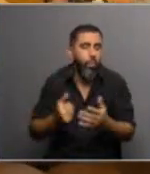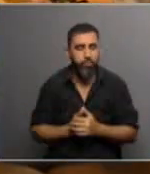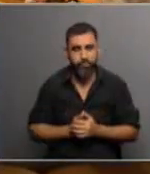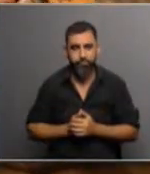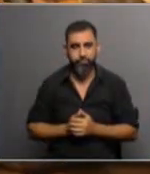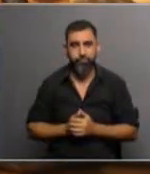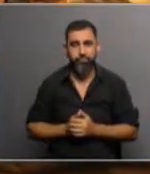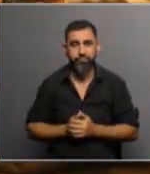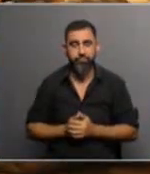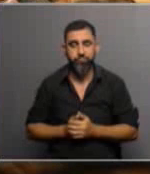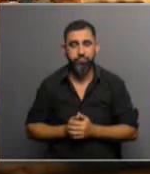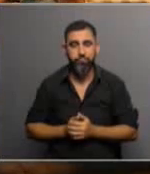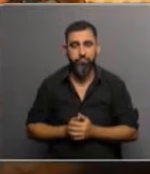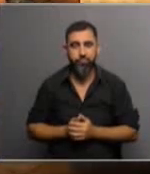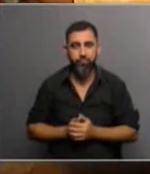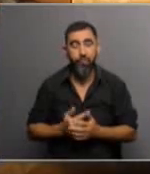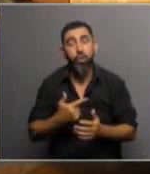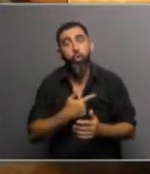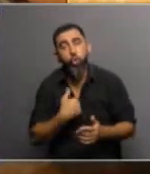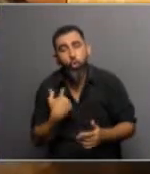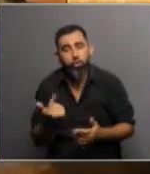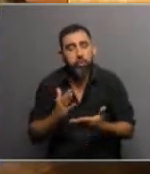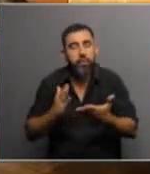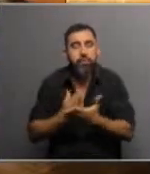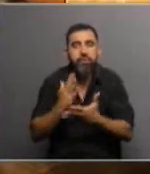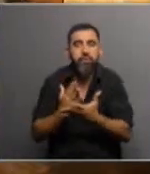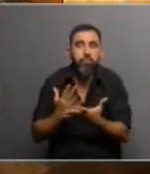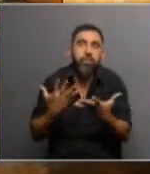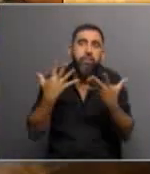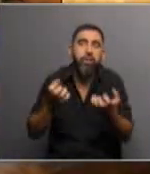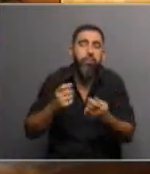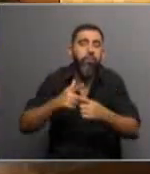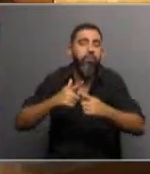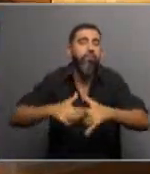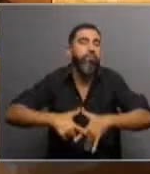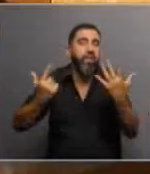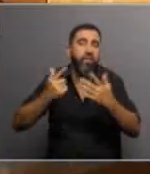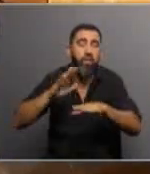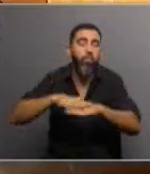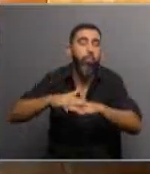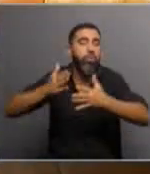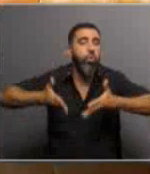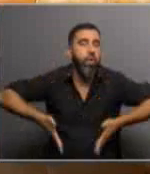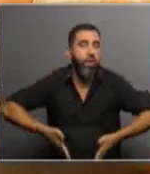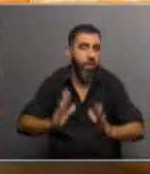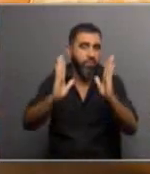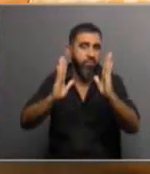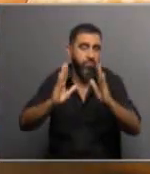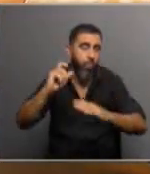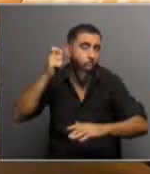la verdad que nosotros siempre tratamos de festejar su nacimiento de celebrar siempre el día de su